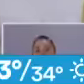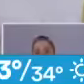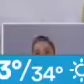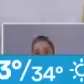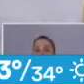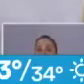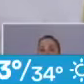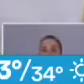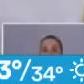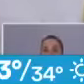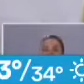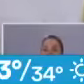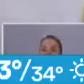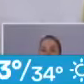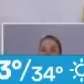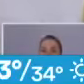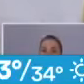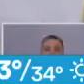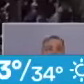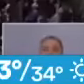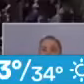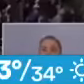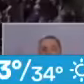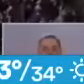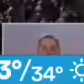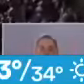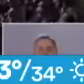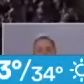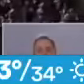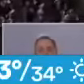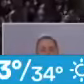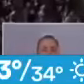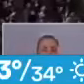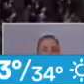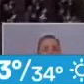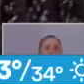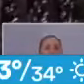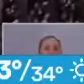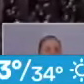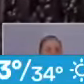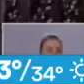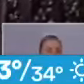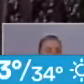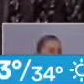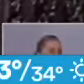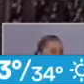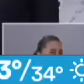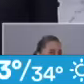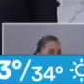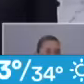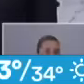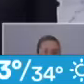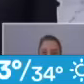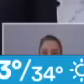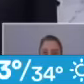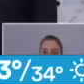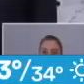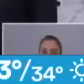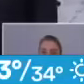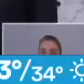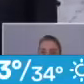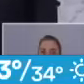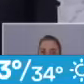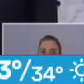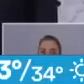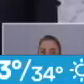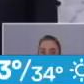que haya esta grandeza de los momentos de emergencia, sí, tener una mentalidad tan abierta. Hay que ser humilde para saber también en